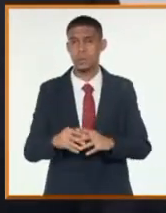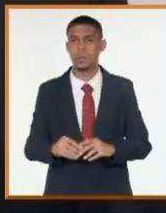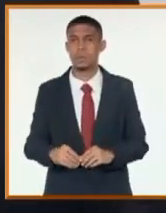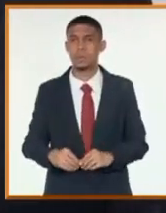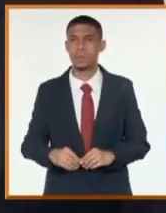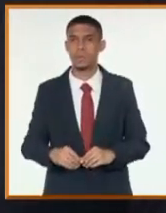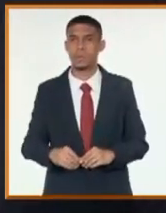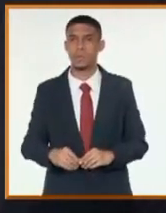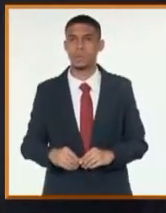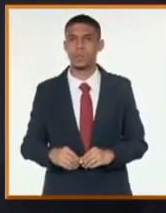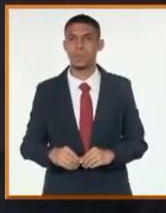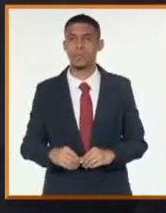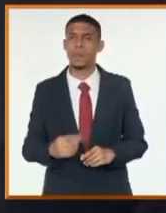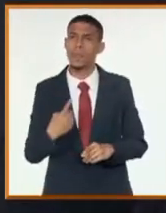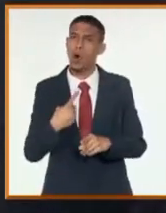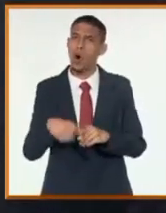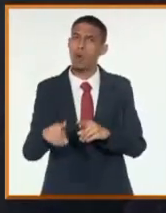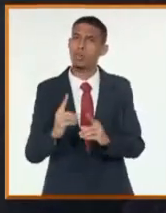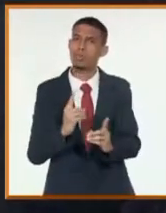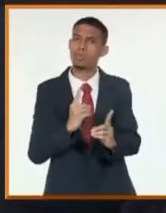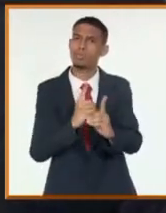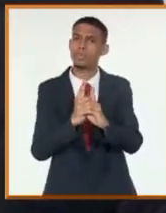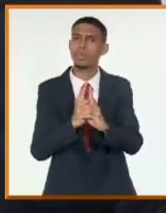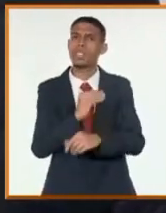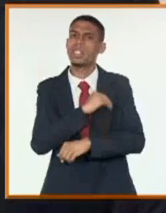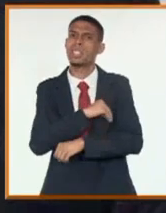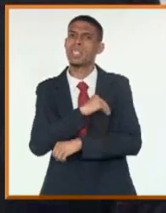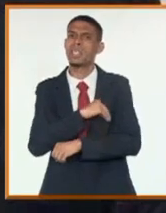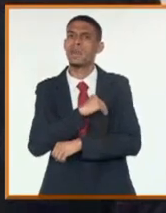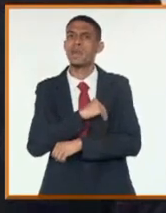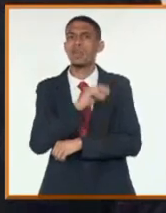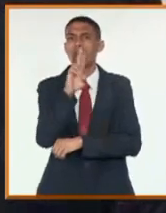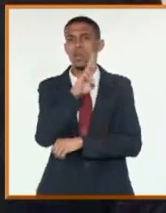que van mucho al sentimiento revolucionario